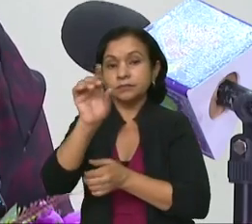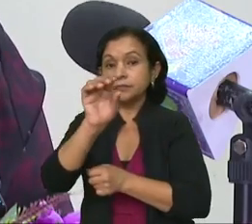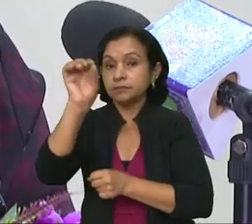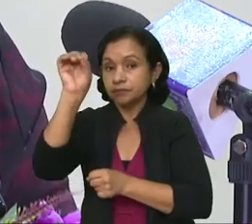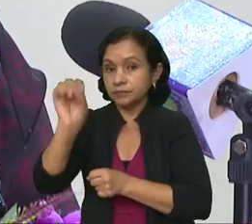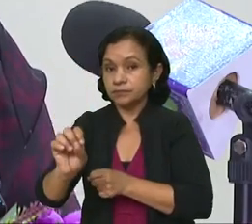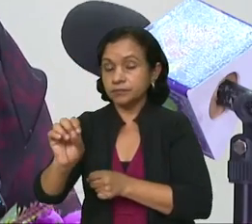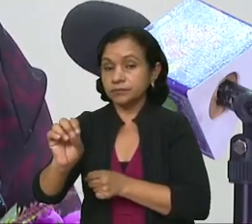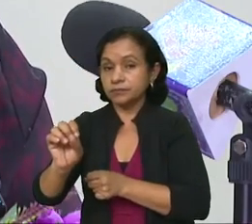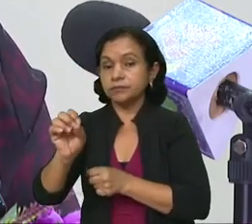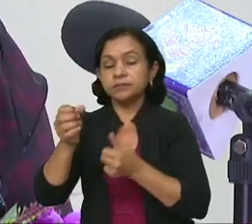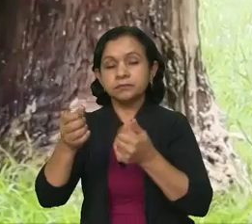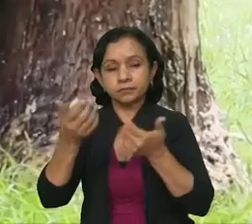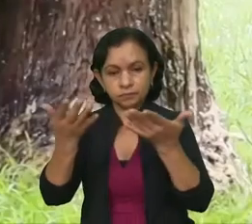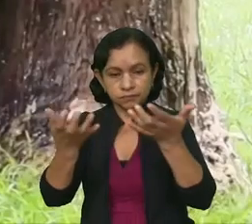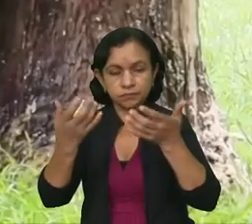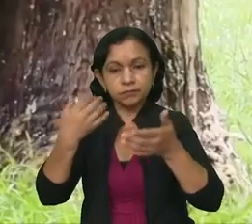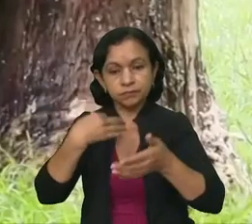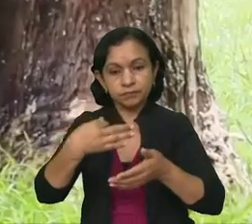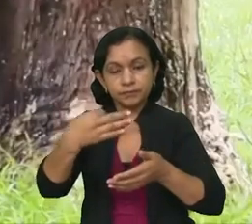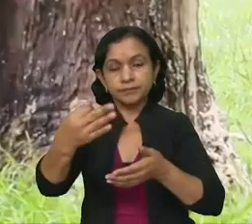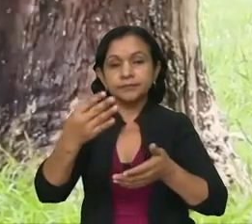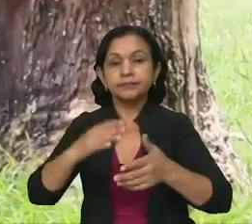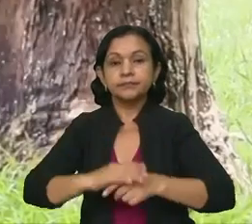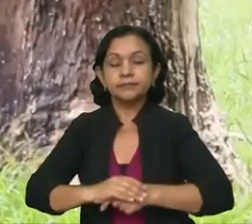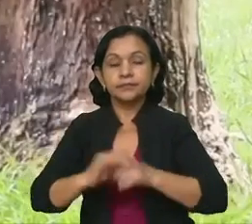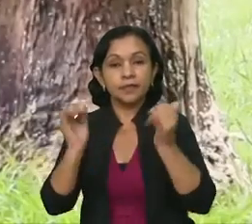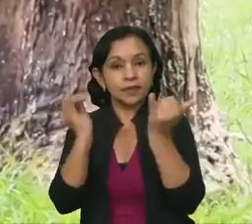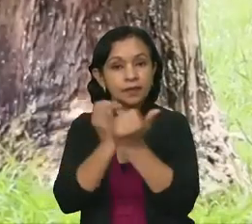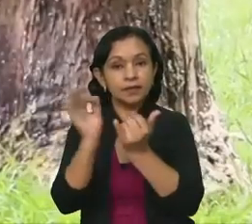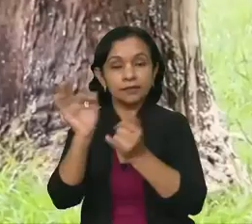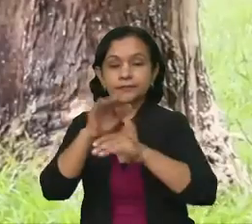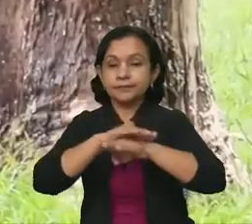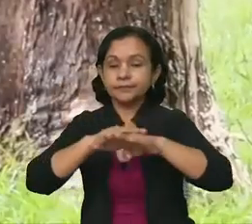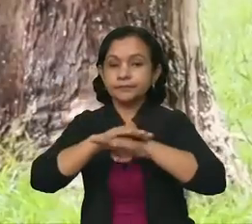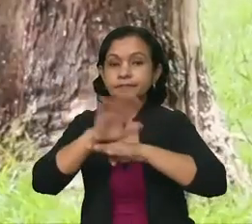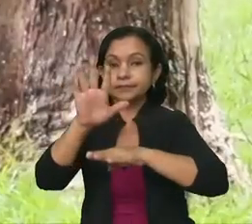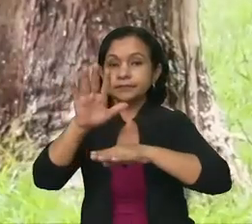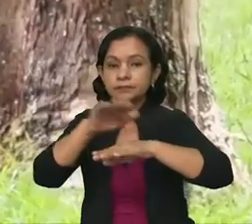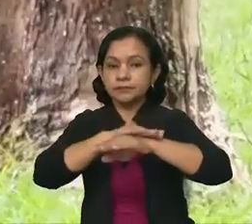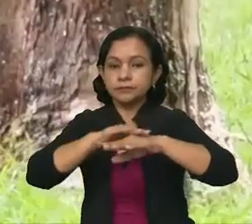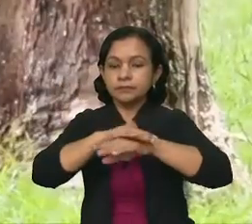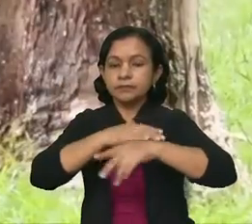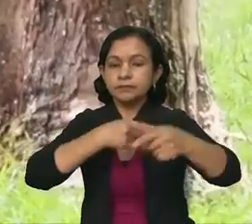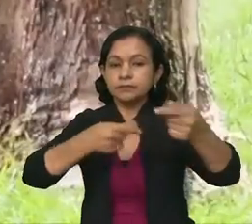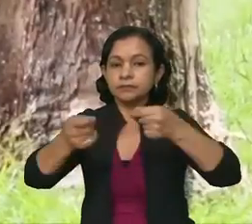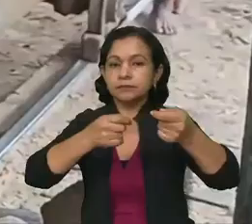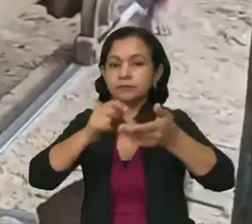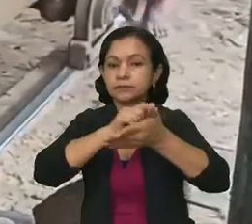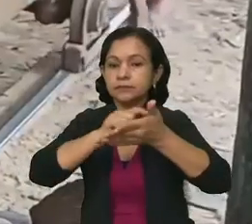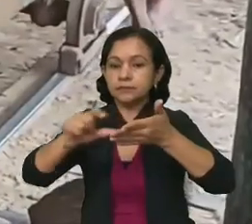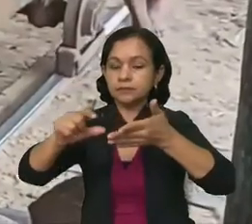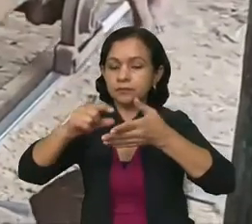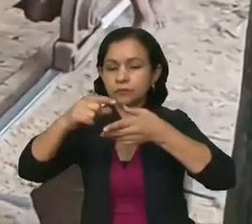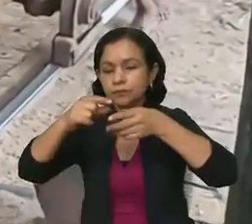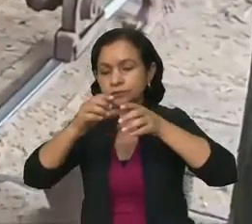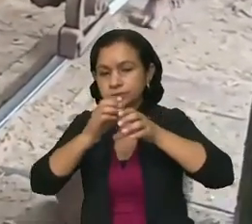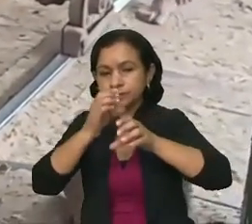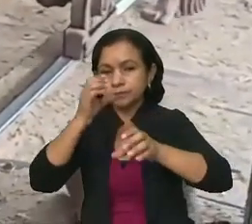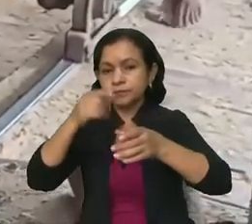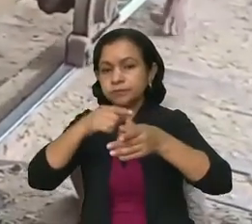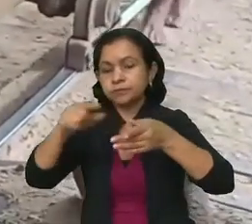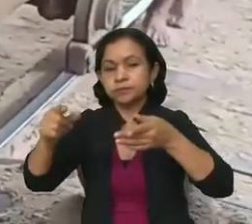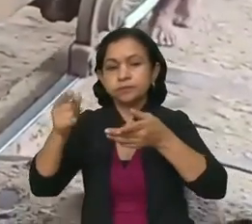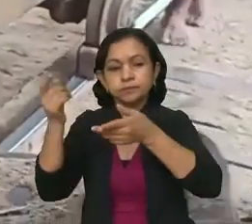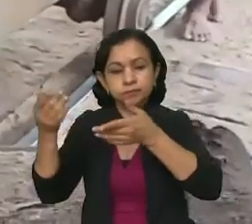51% de la meta establecida. Asimismo, se autorizaron 5 permisos de exportación de madera en rollo, procesada,